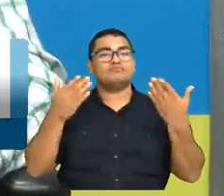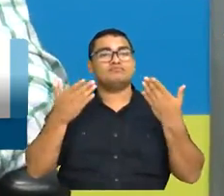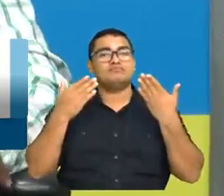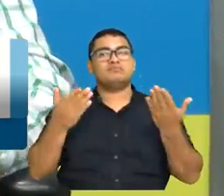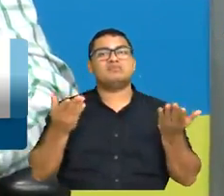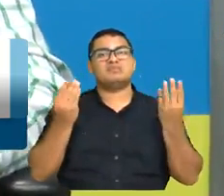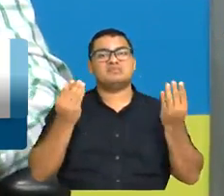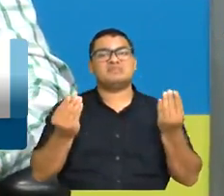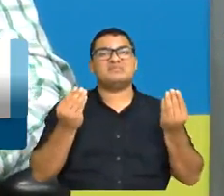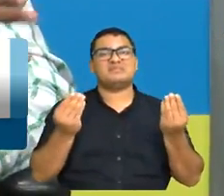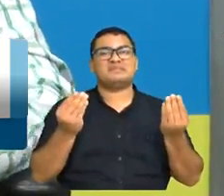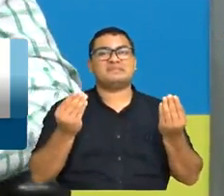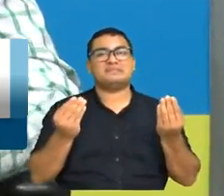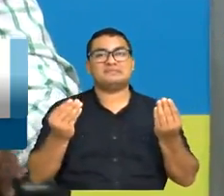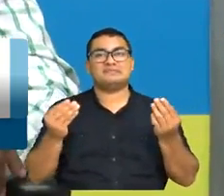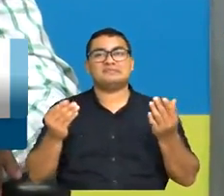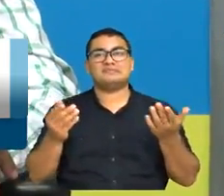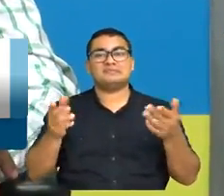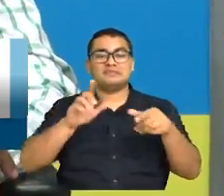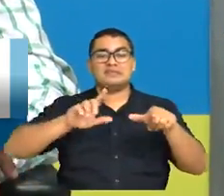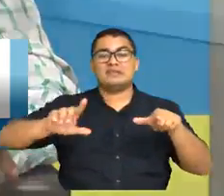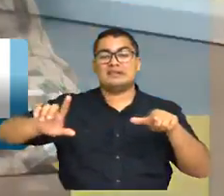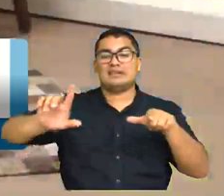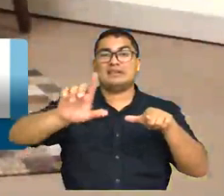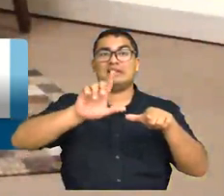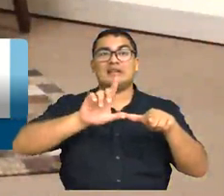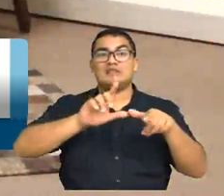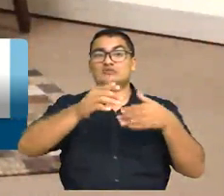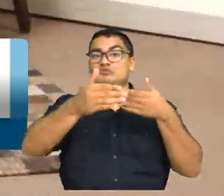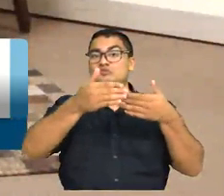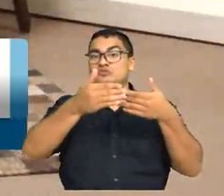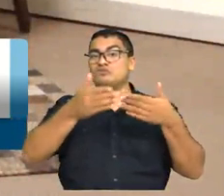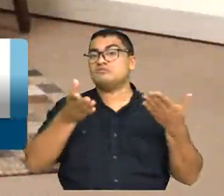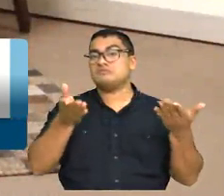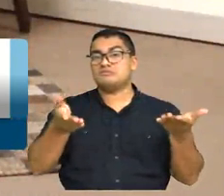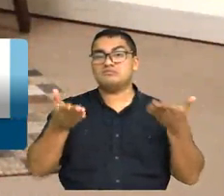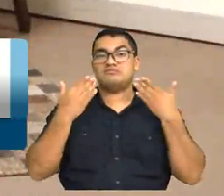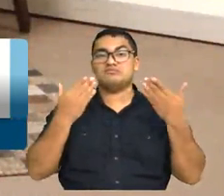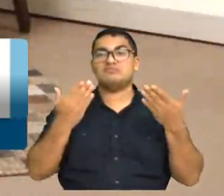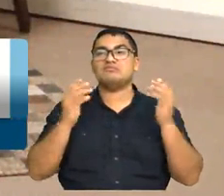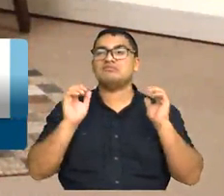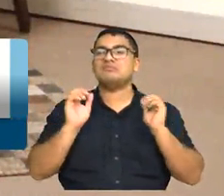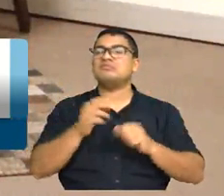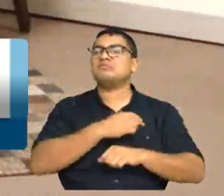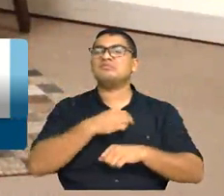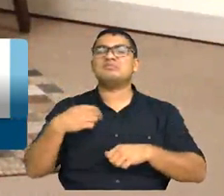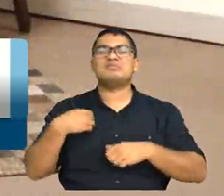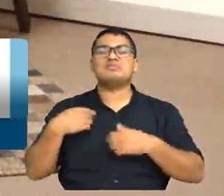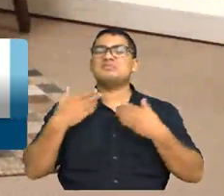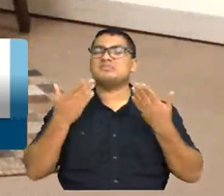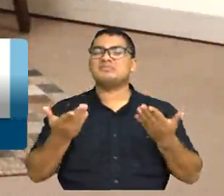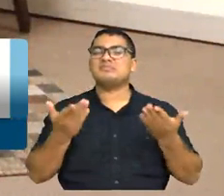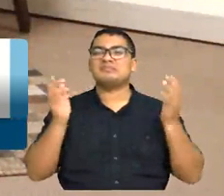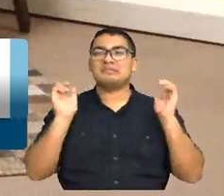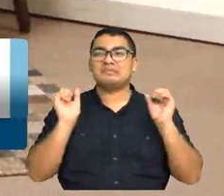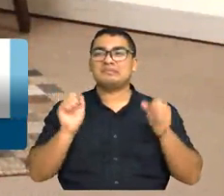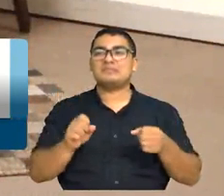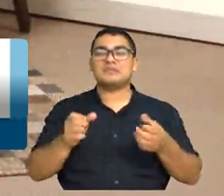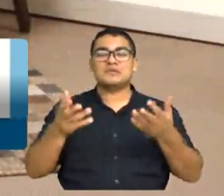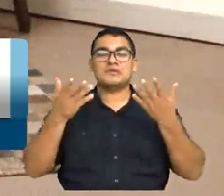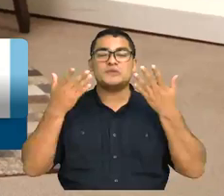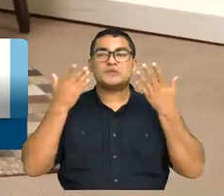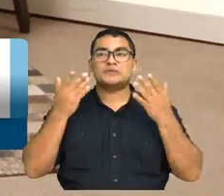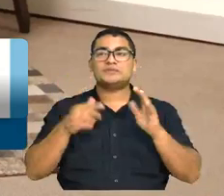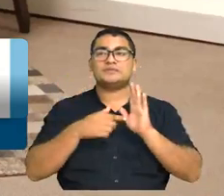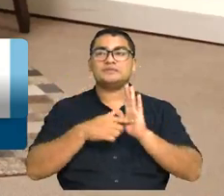tener también cerca los dos grandes lagos de Nicaragua. ¿Qué podemos hacer los ciudadanos para mantenernos frescos? Lo primero